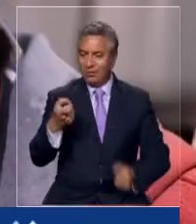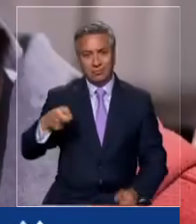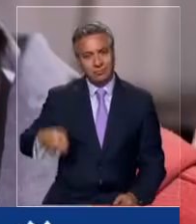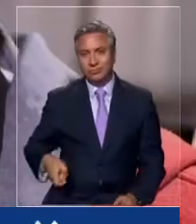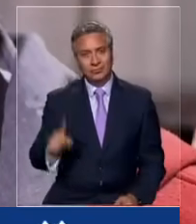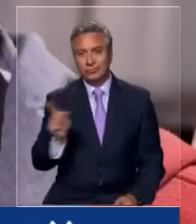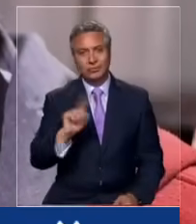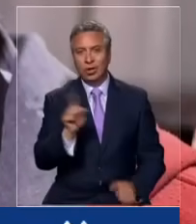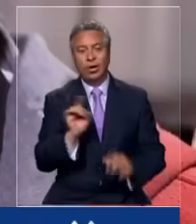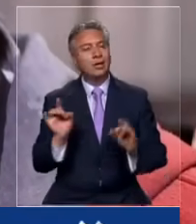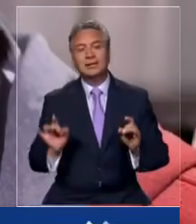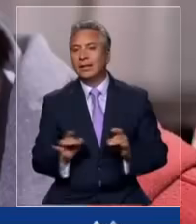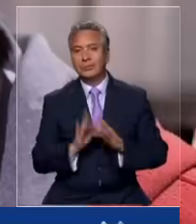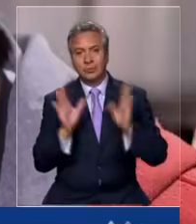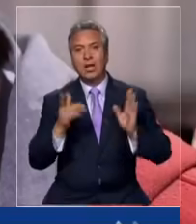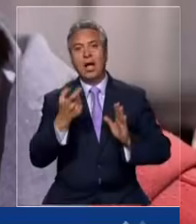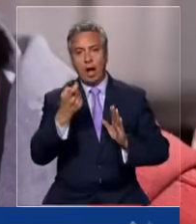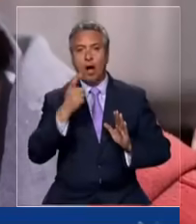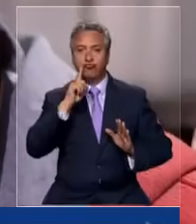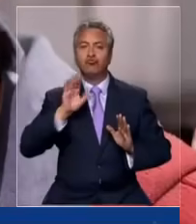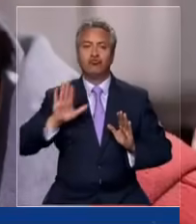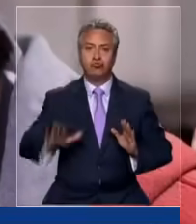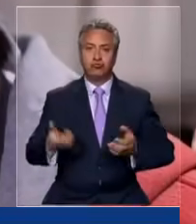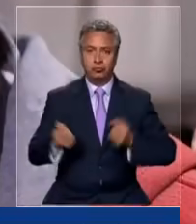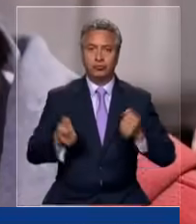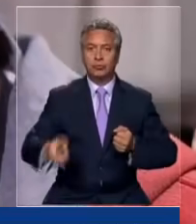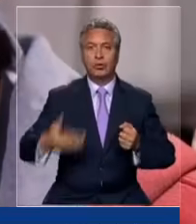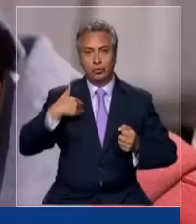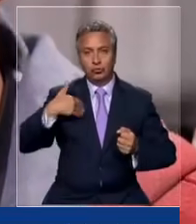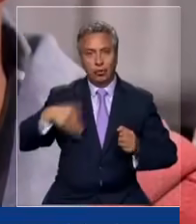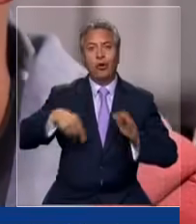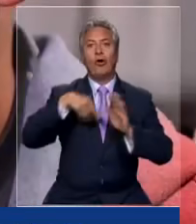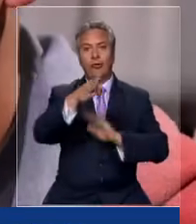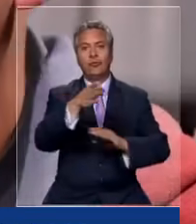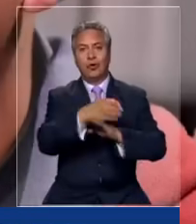y fue circunstancial. El arma se quedó en el vehículo porque yo voy a polígono.